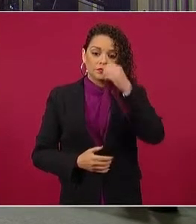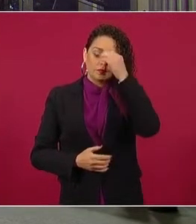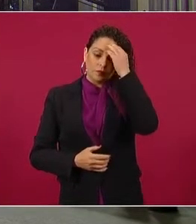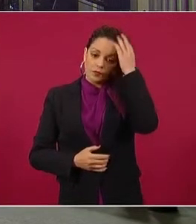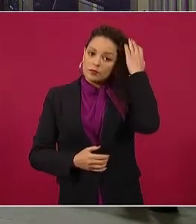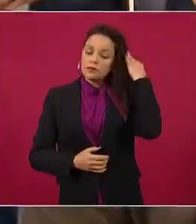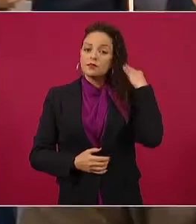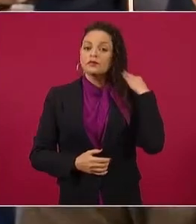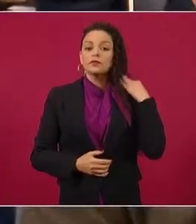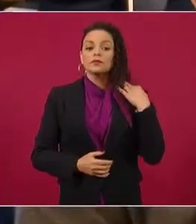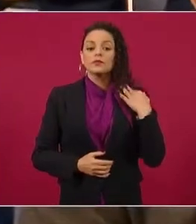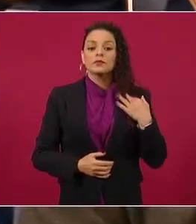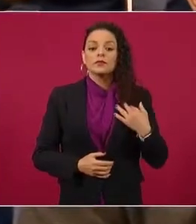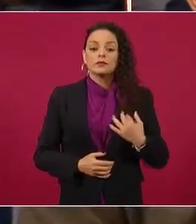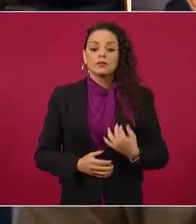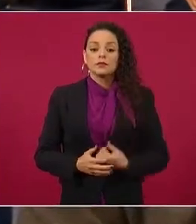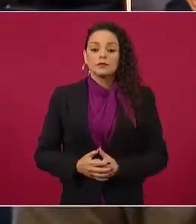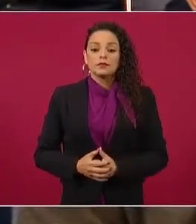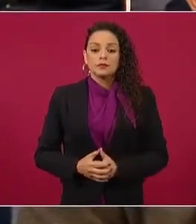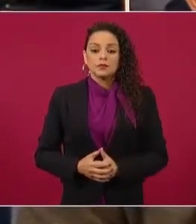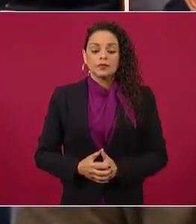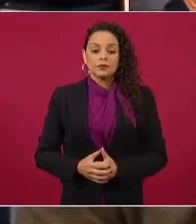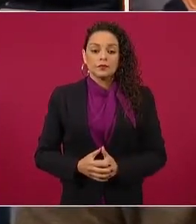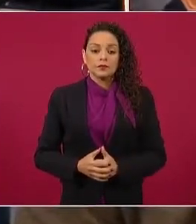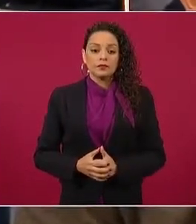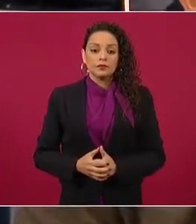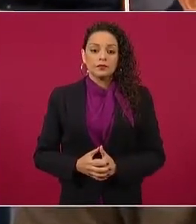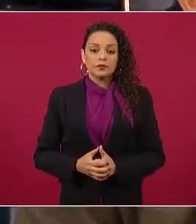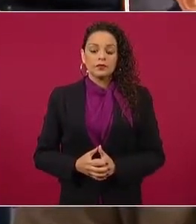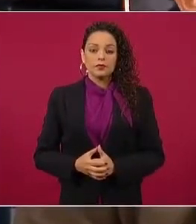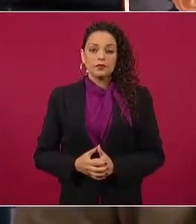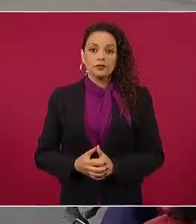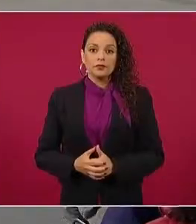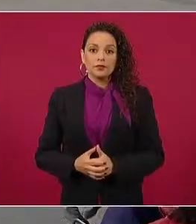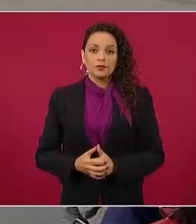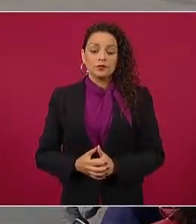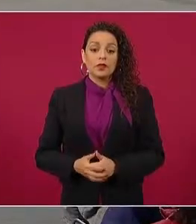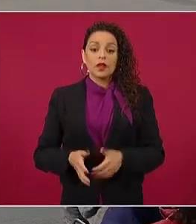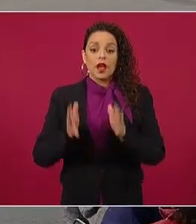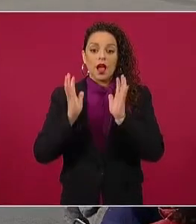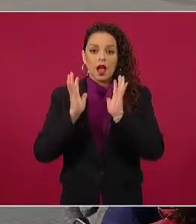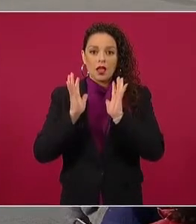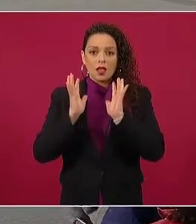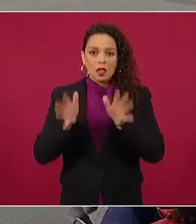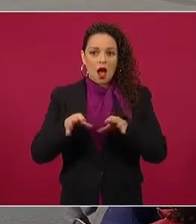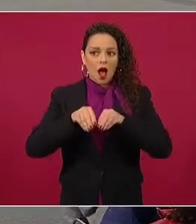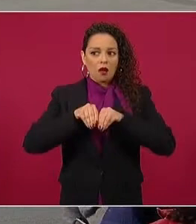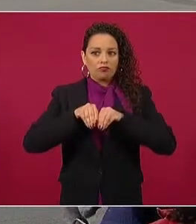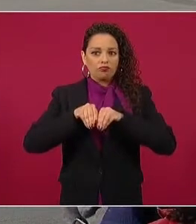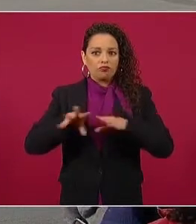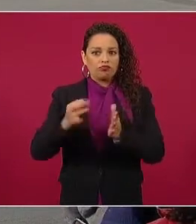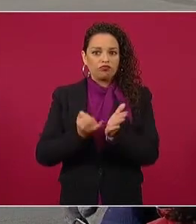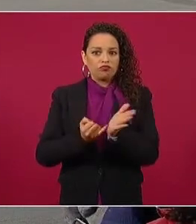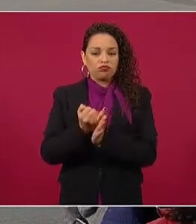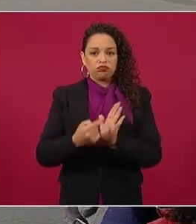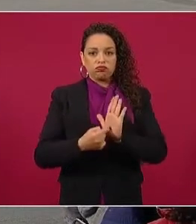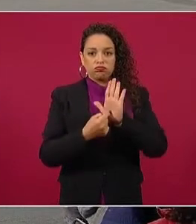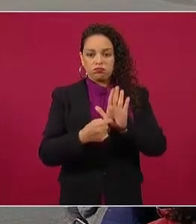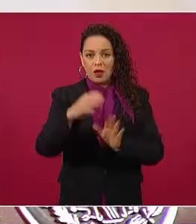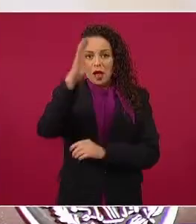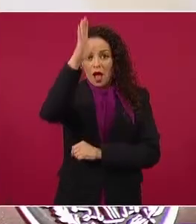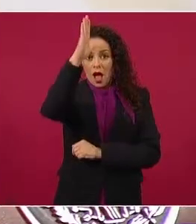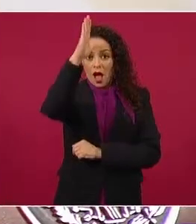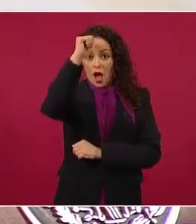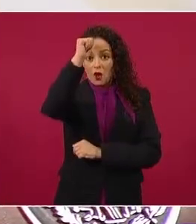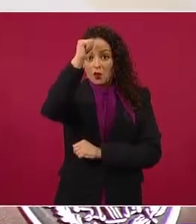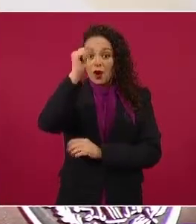a poder circular en todo el país. Ya está publicado el decreto, ya está publicado el acuerdo con